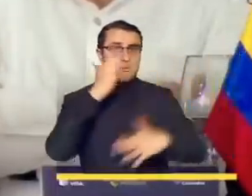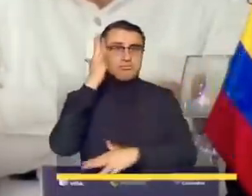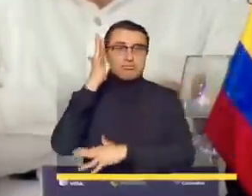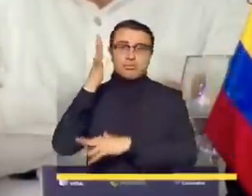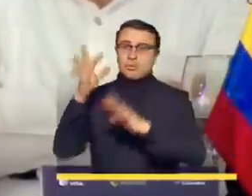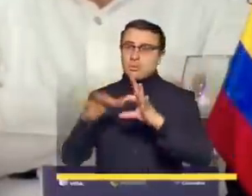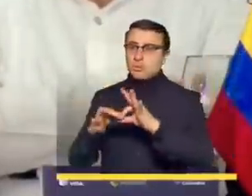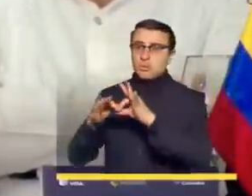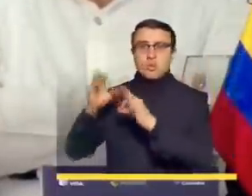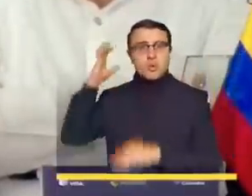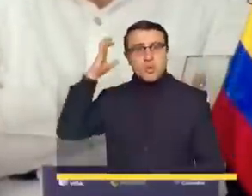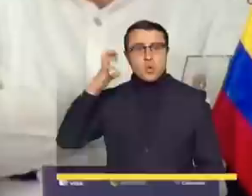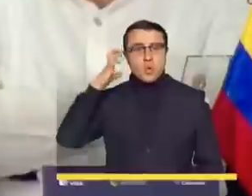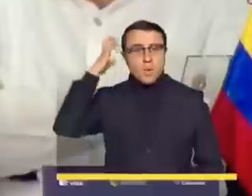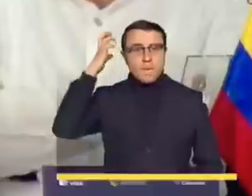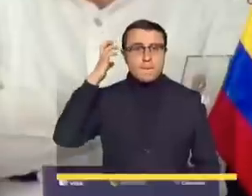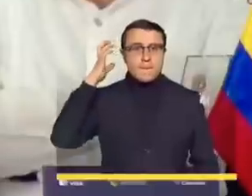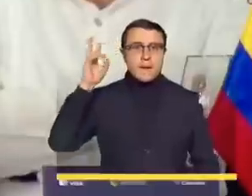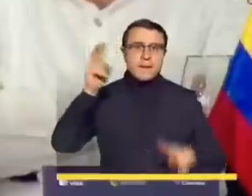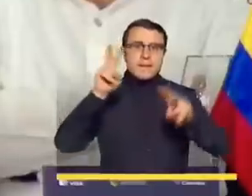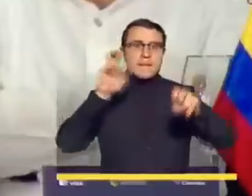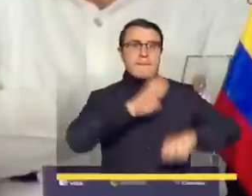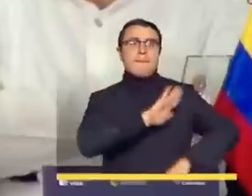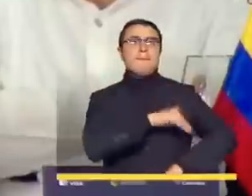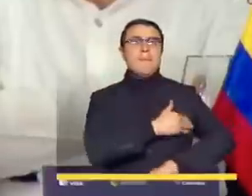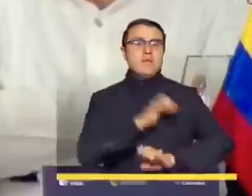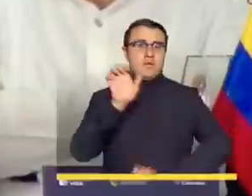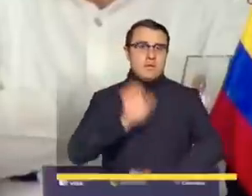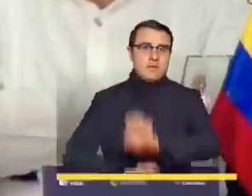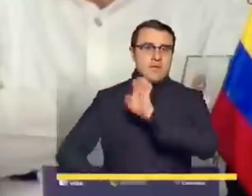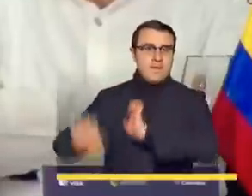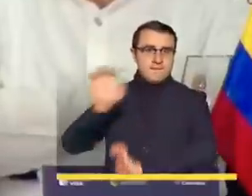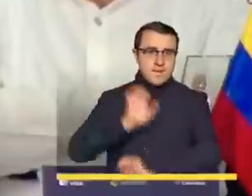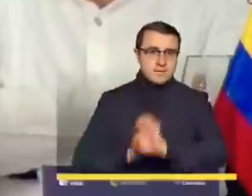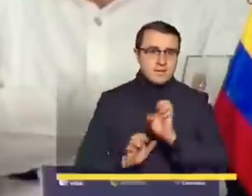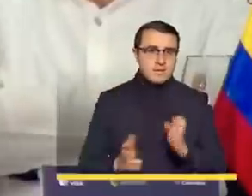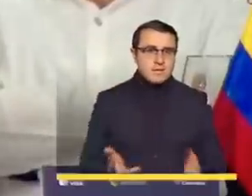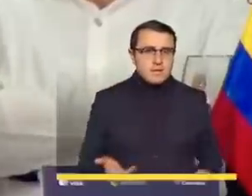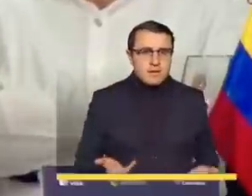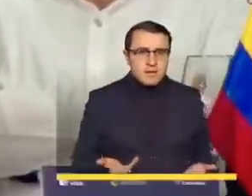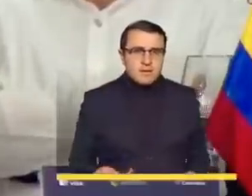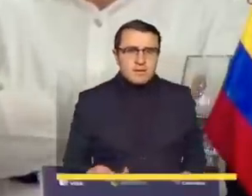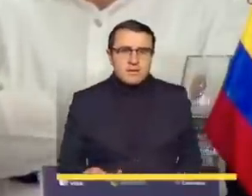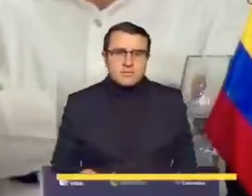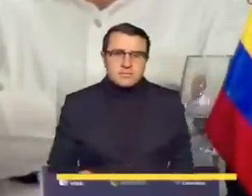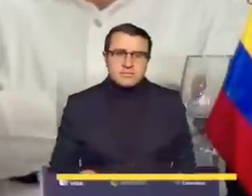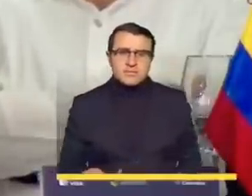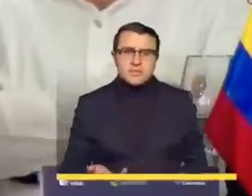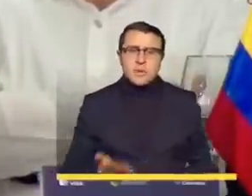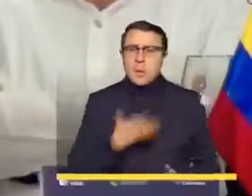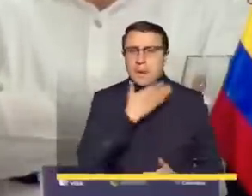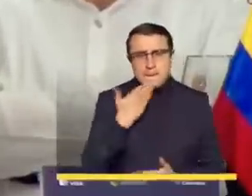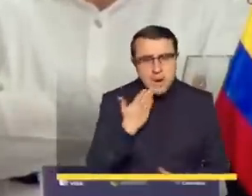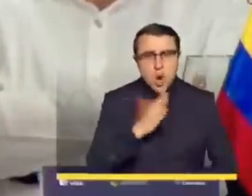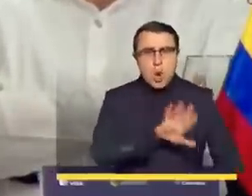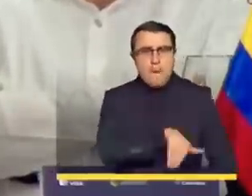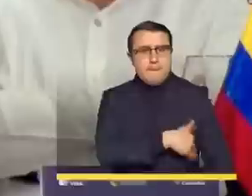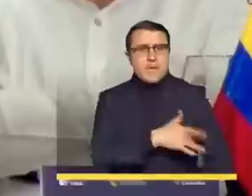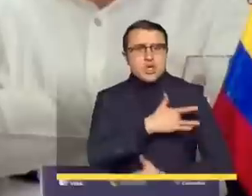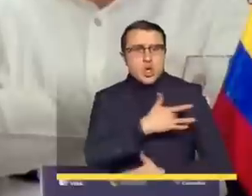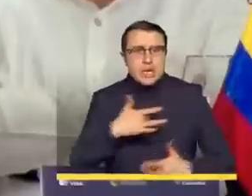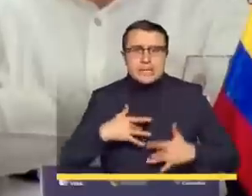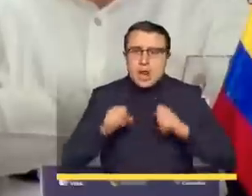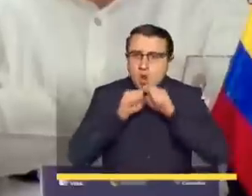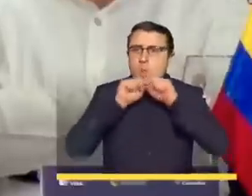Unión Europea de ministros de defensa. ¿No debería ser más bien de ministros de salud pública, me pregunto